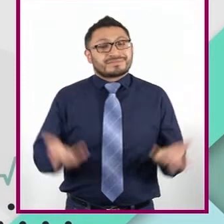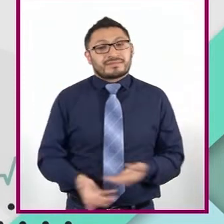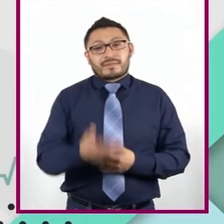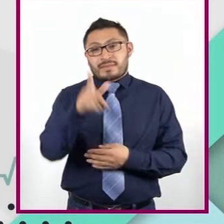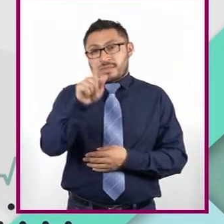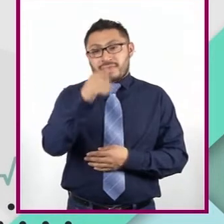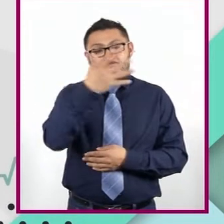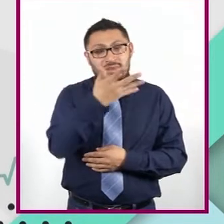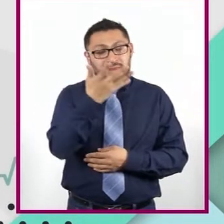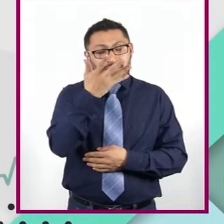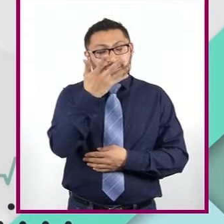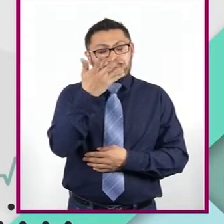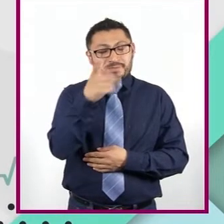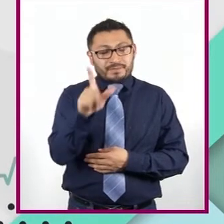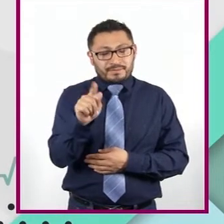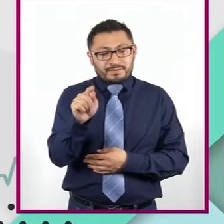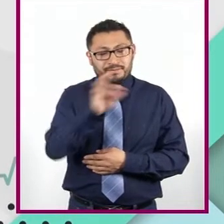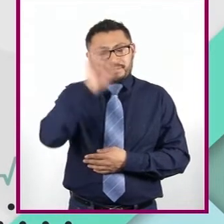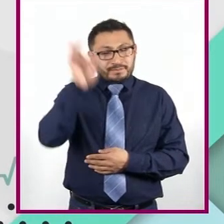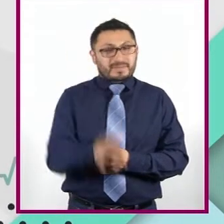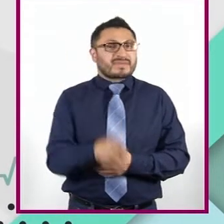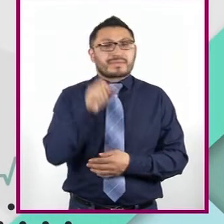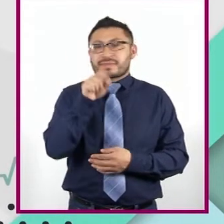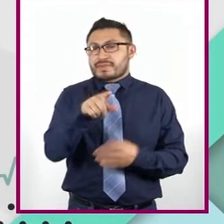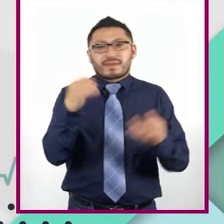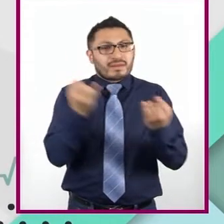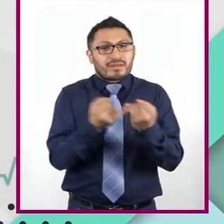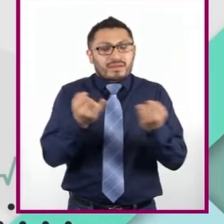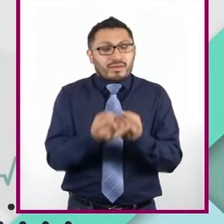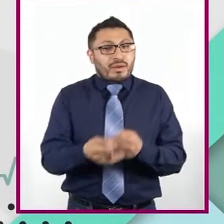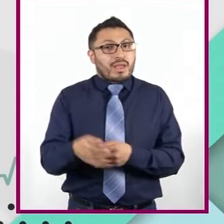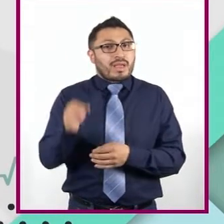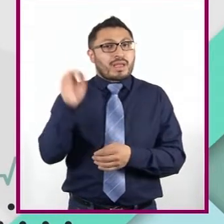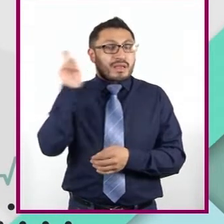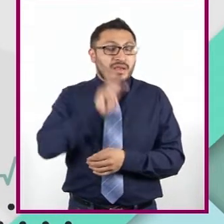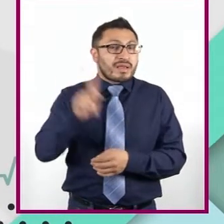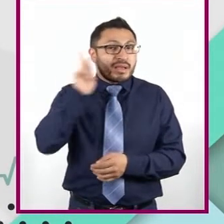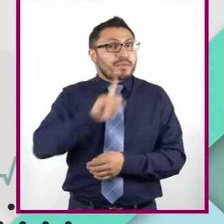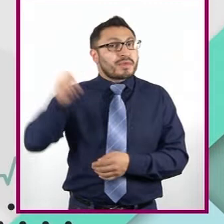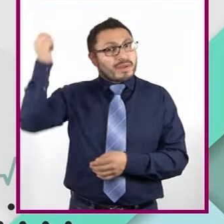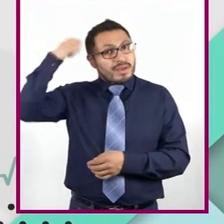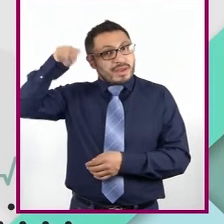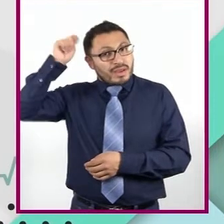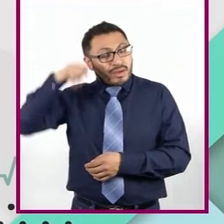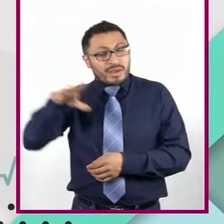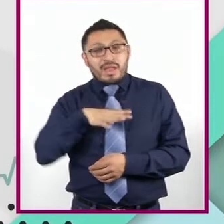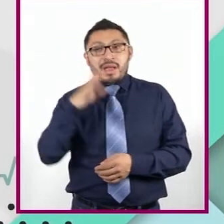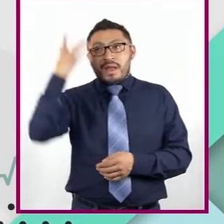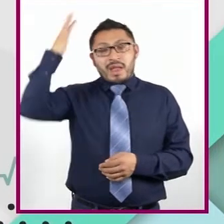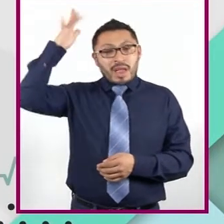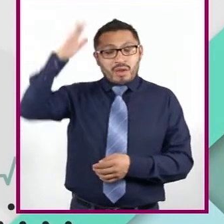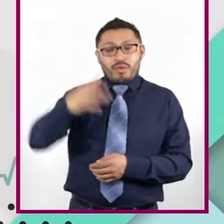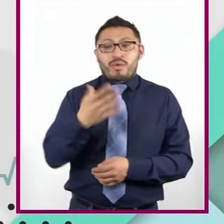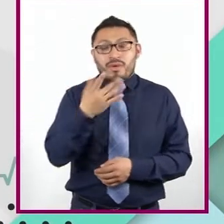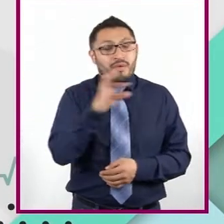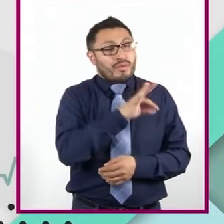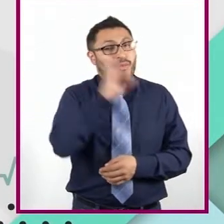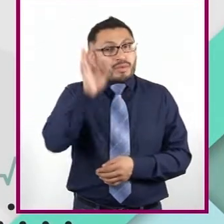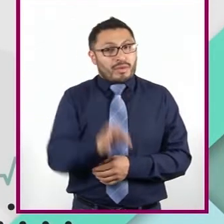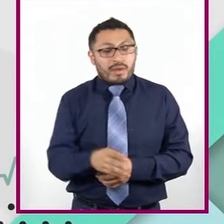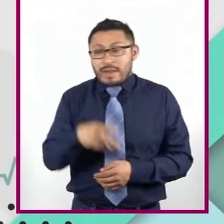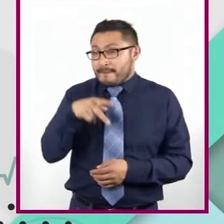del 70%. De la misma forma, la probabilidad teórica de obtener sol es del